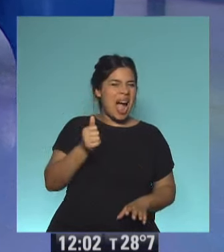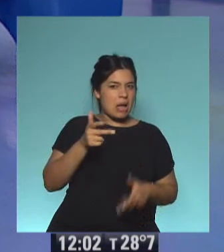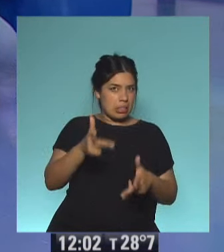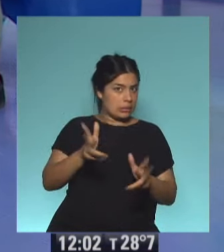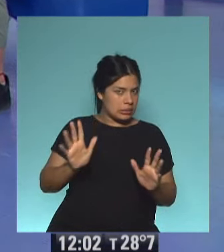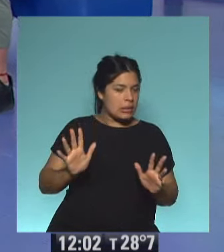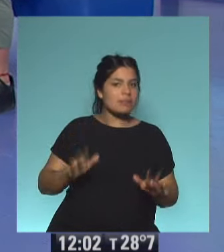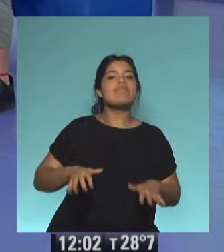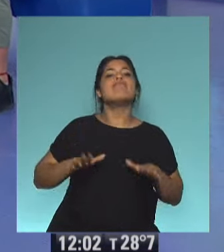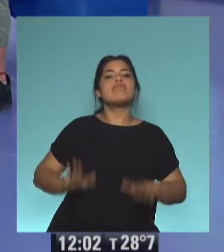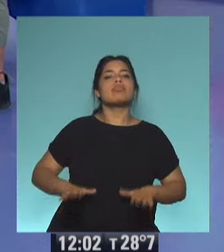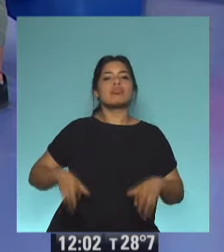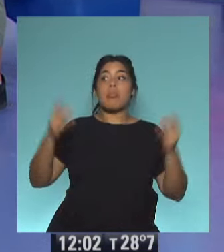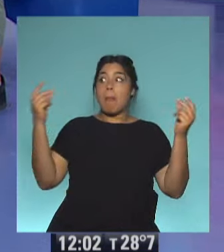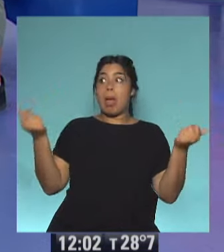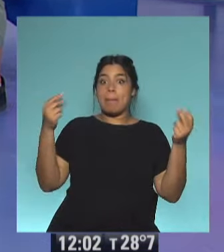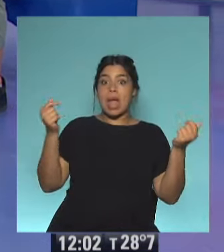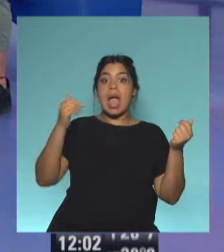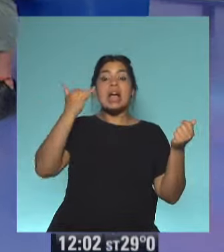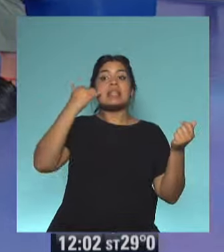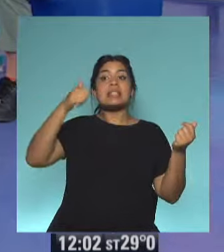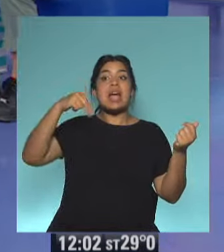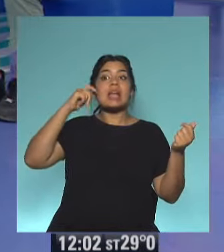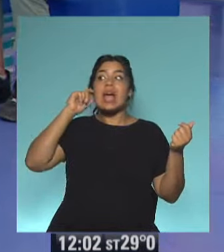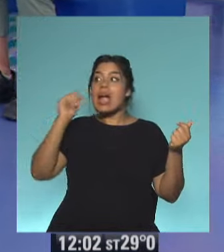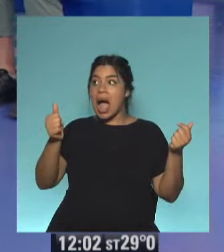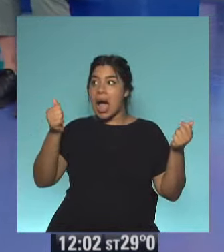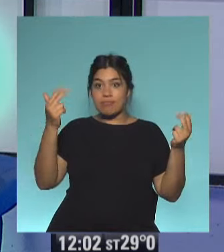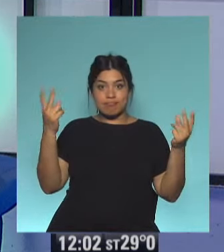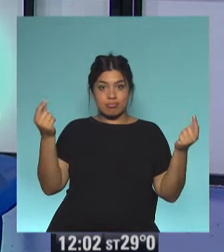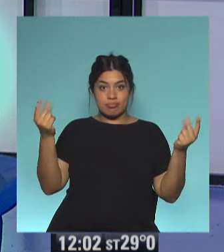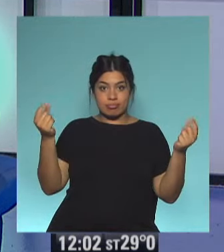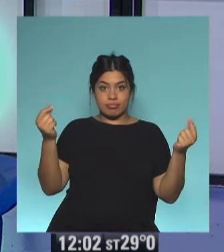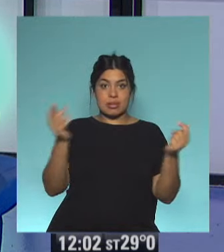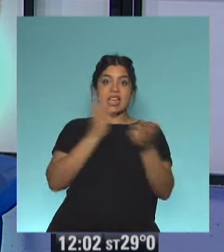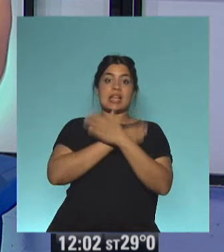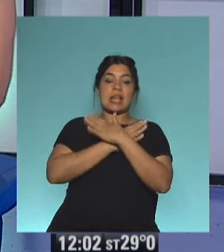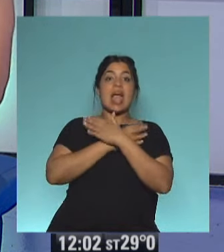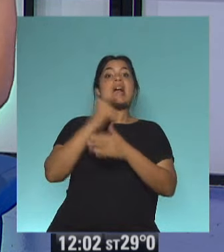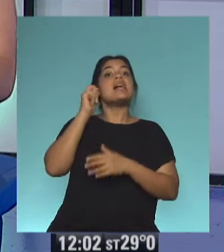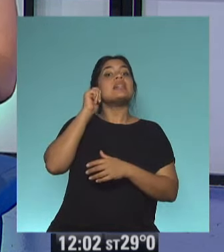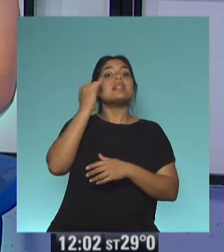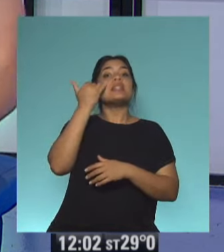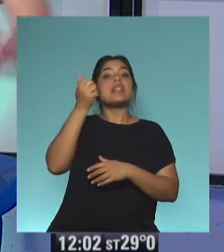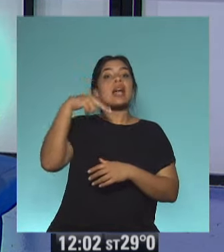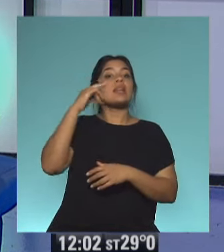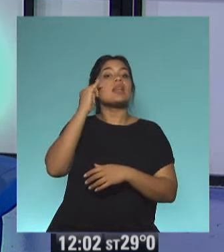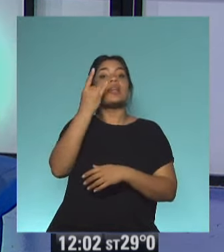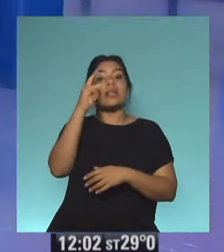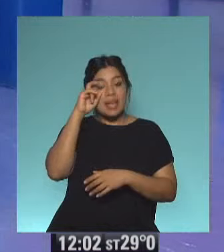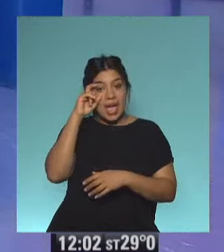Yunga que yunga la yanga. Sí. Yunga que yunga yangué. Yunga que